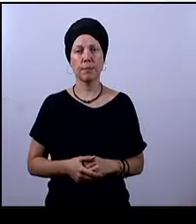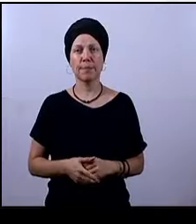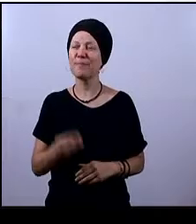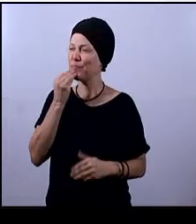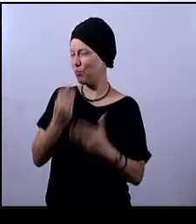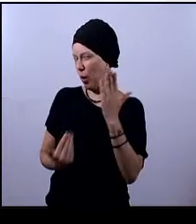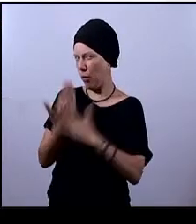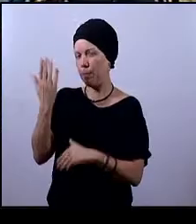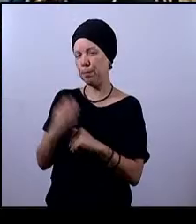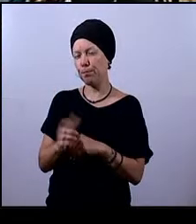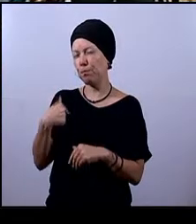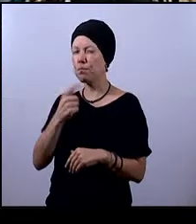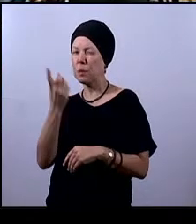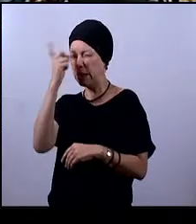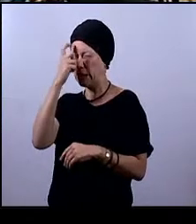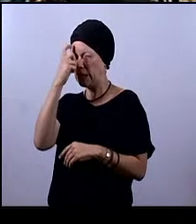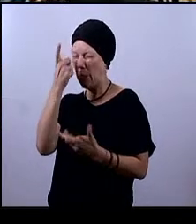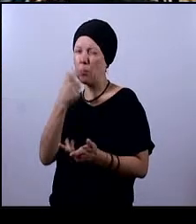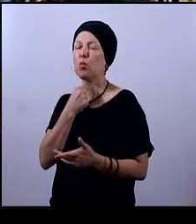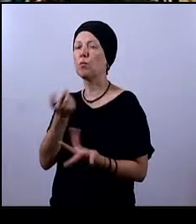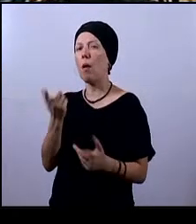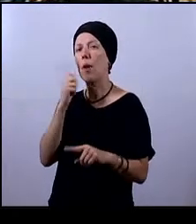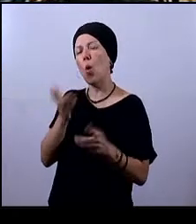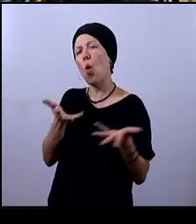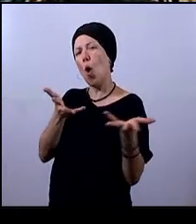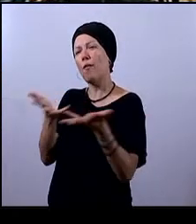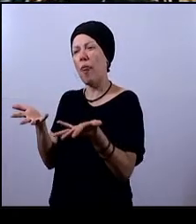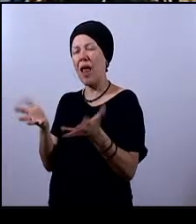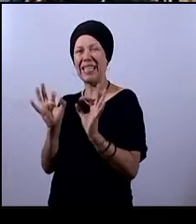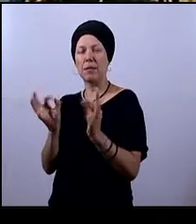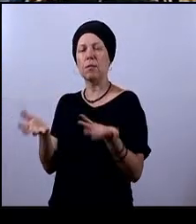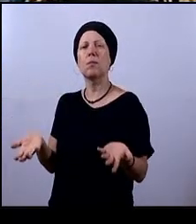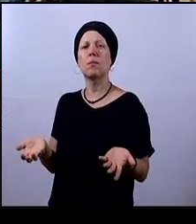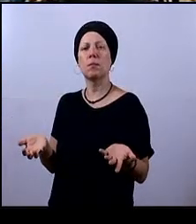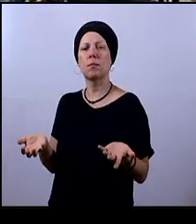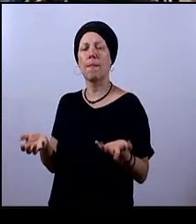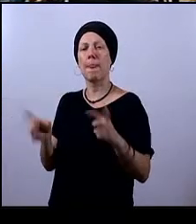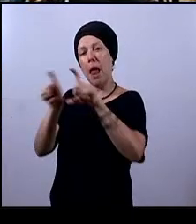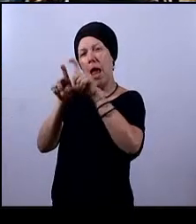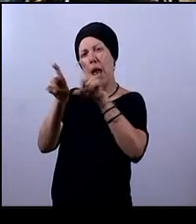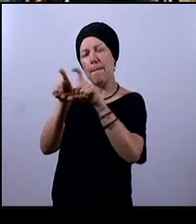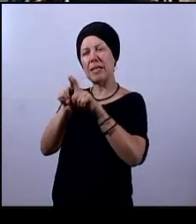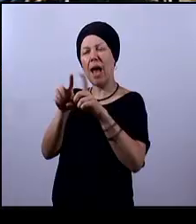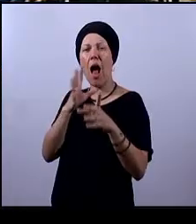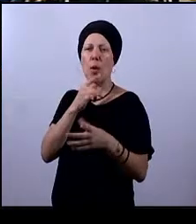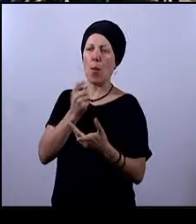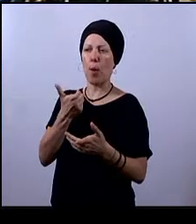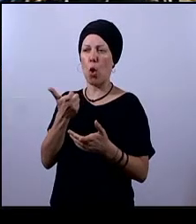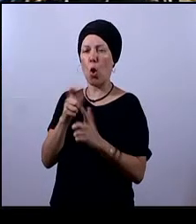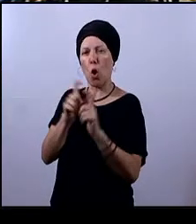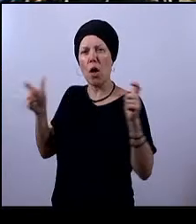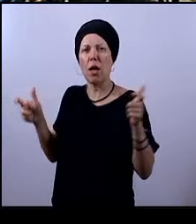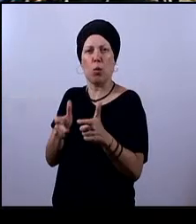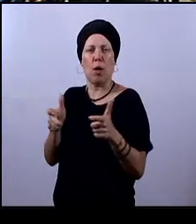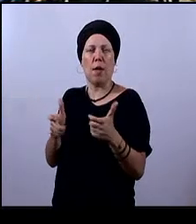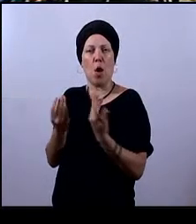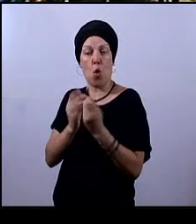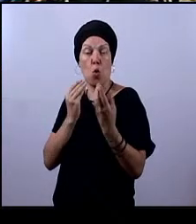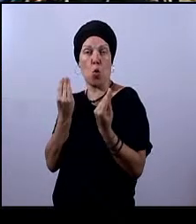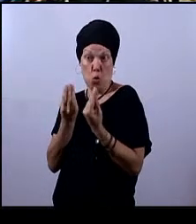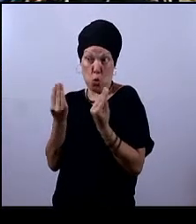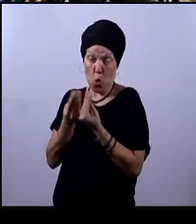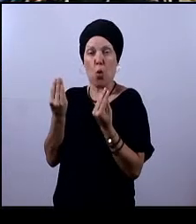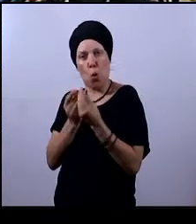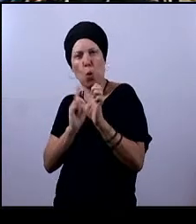Buenos días. A mí me gustaría saber qué le están ofreciendo exactamente a las empresas que están ahora mismo reunidas con la Junta,